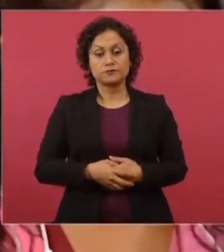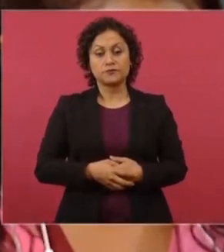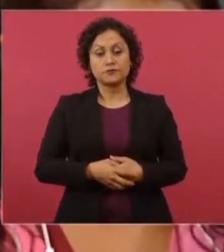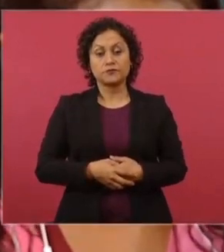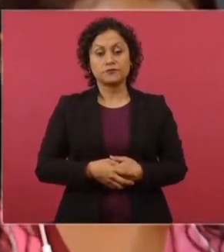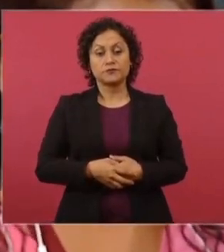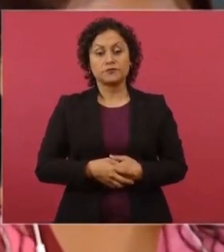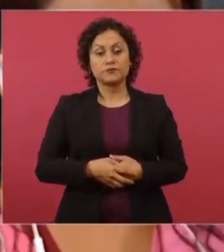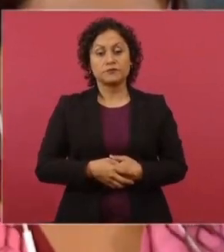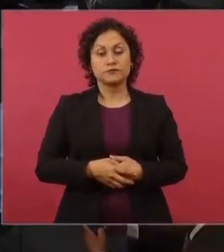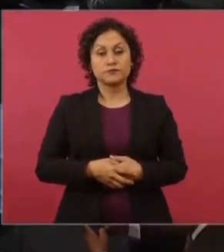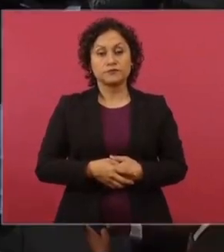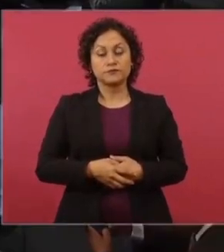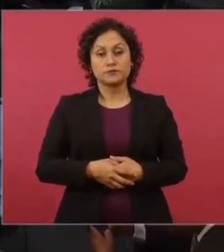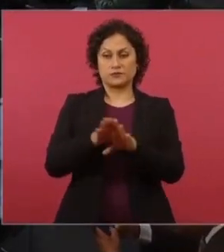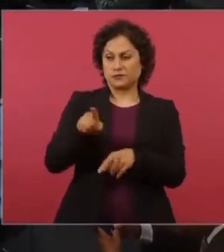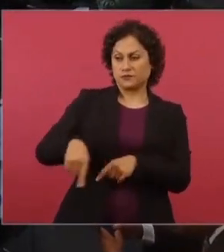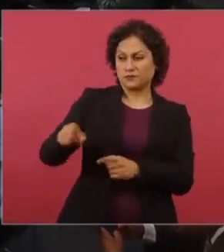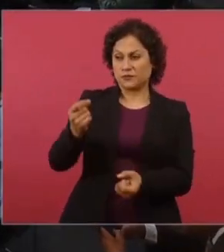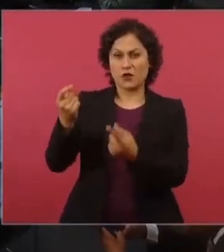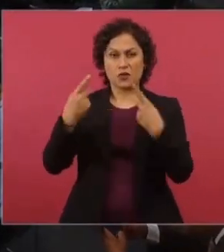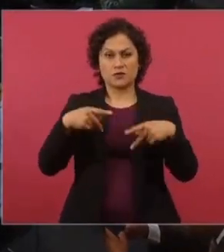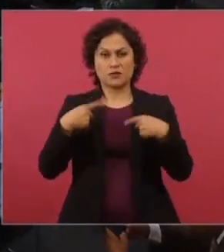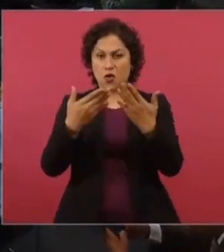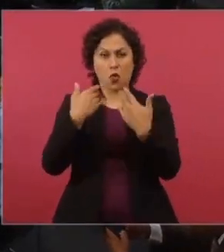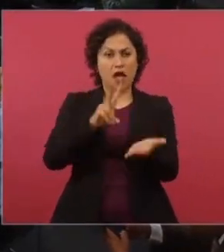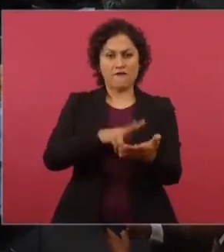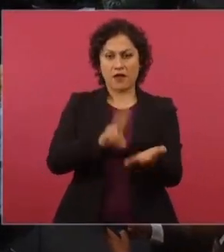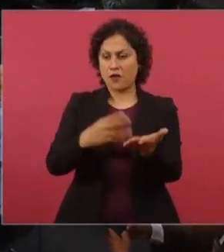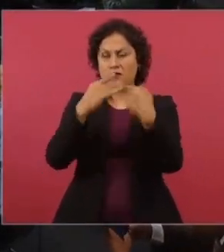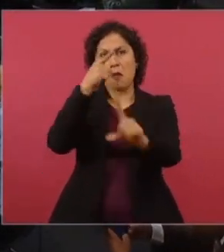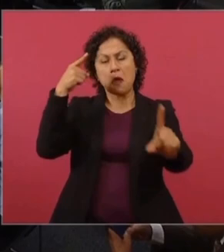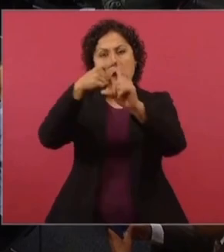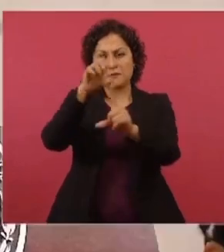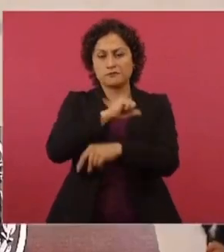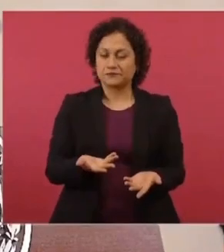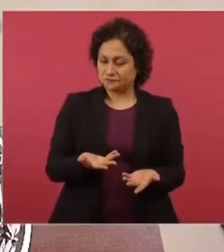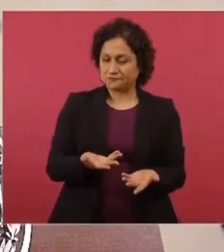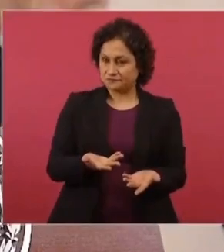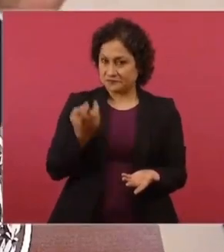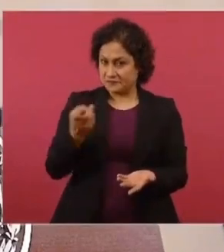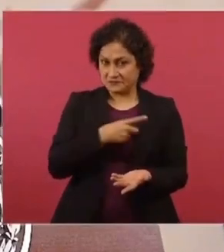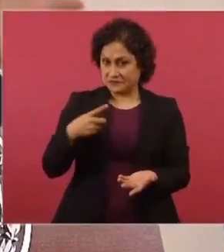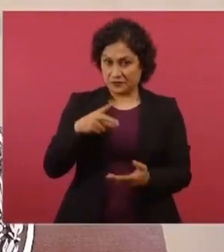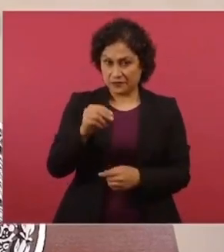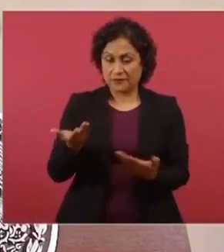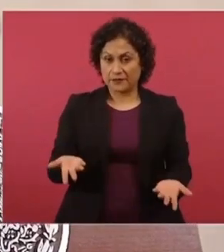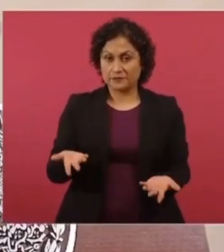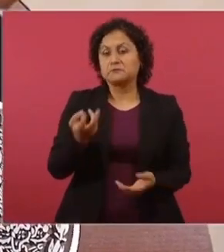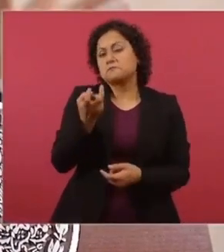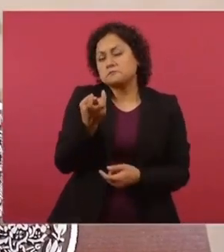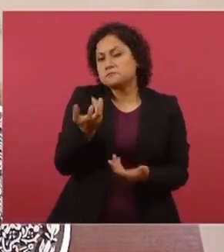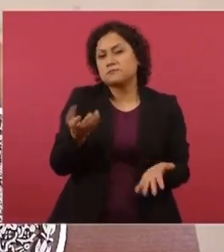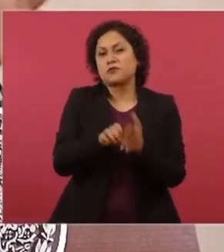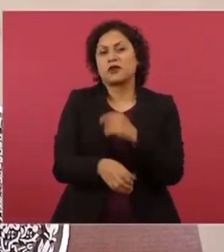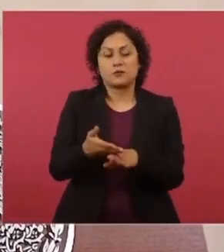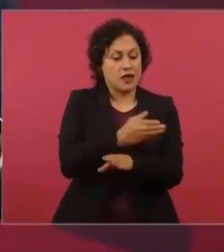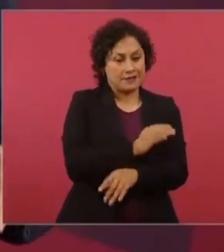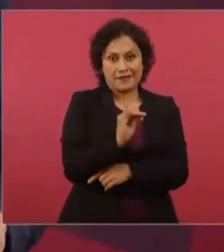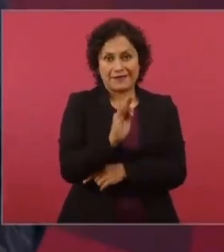no gente sin principios, sin ideales, como ha sucedido, de que el INE o antes el